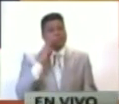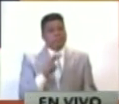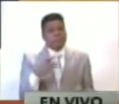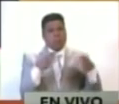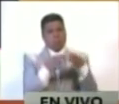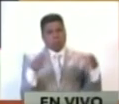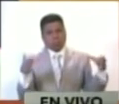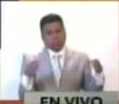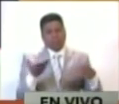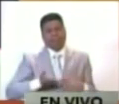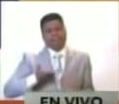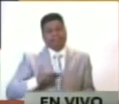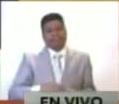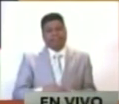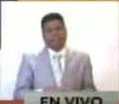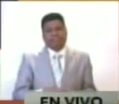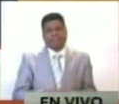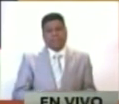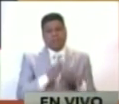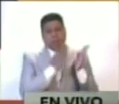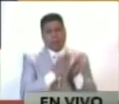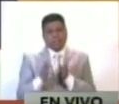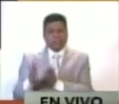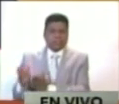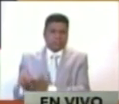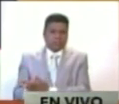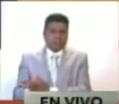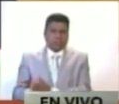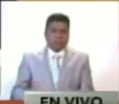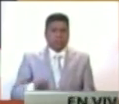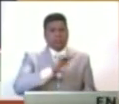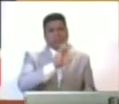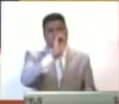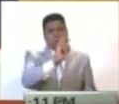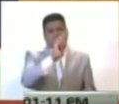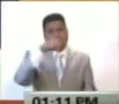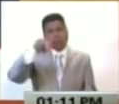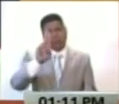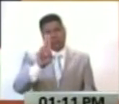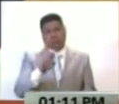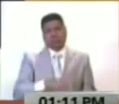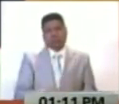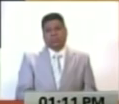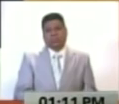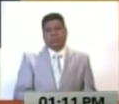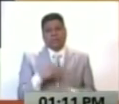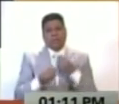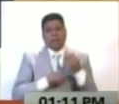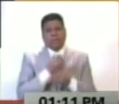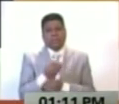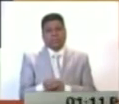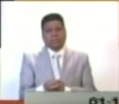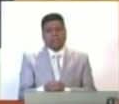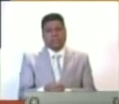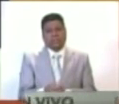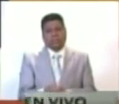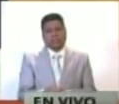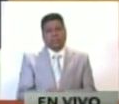del sistema de la Organización de las Naciones Unidas y estamos llamados justamente a garantizar los